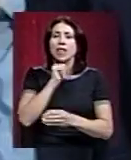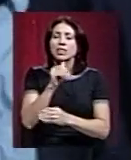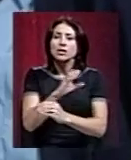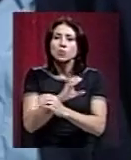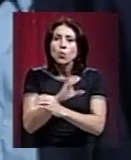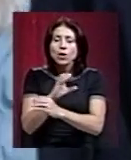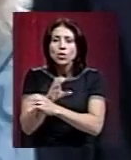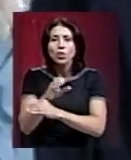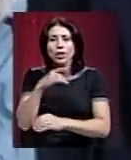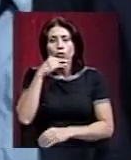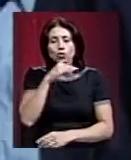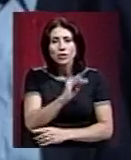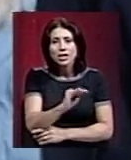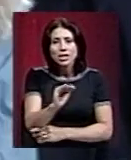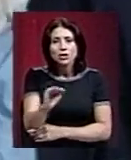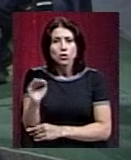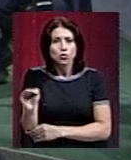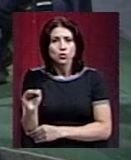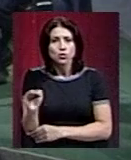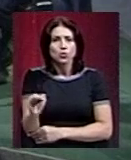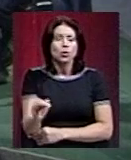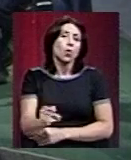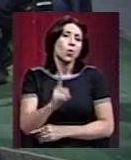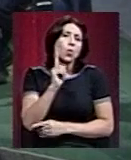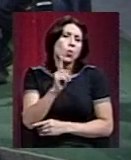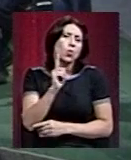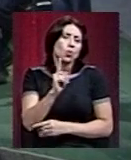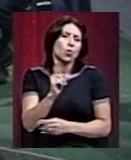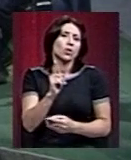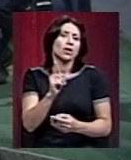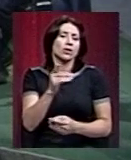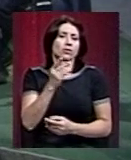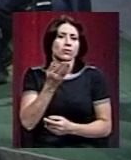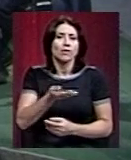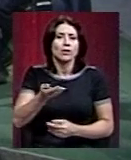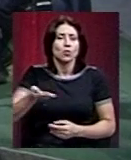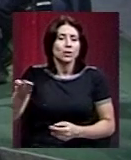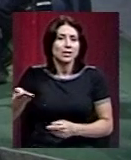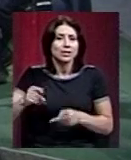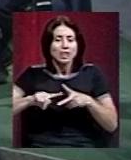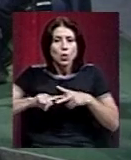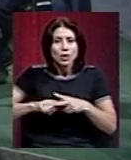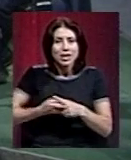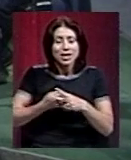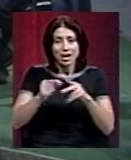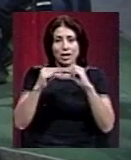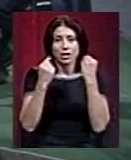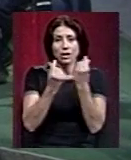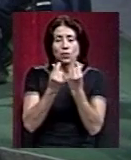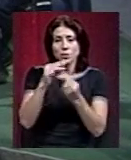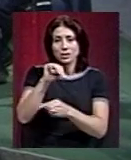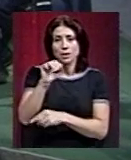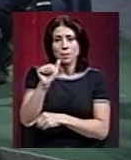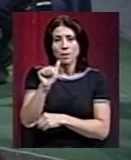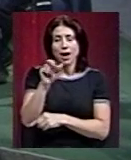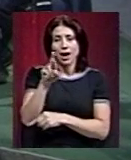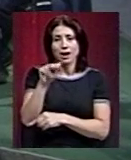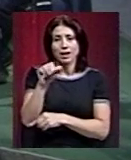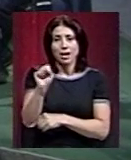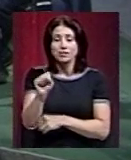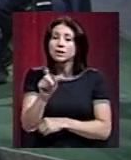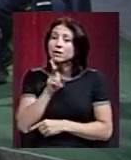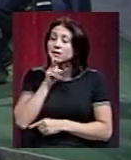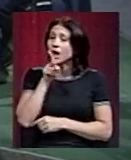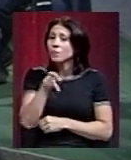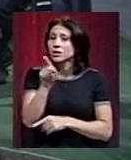los niños, uno de los tantos factores que originan las maras, que realmente es una pesadilla social en estos